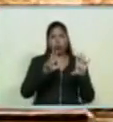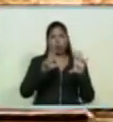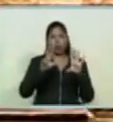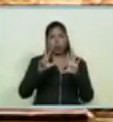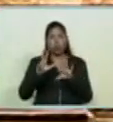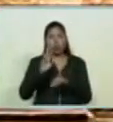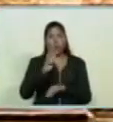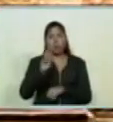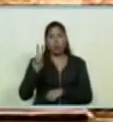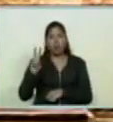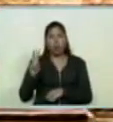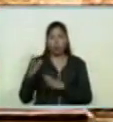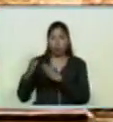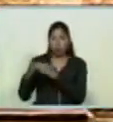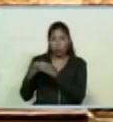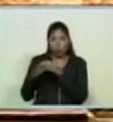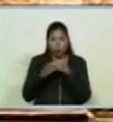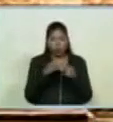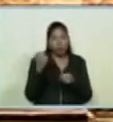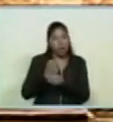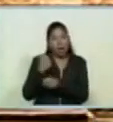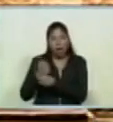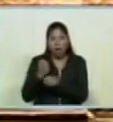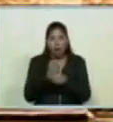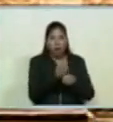8.842 brigadas de trabajo.